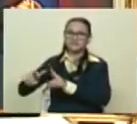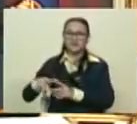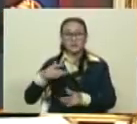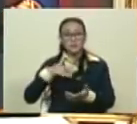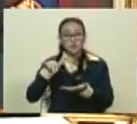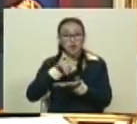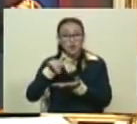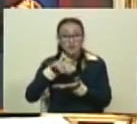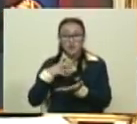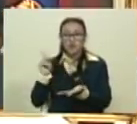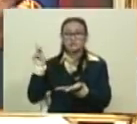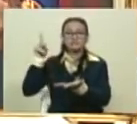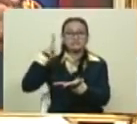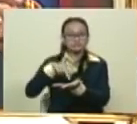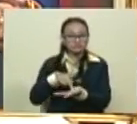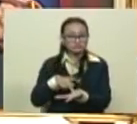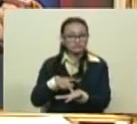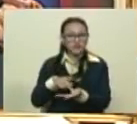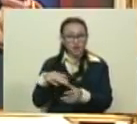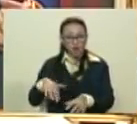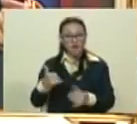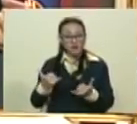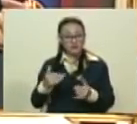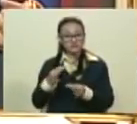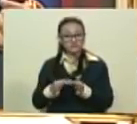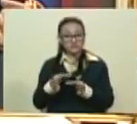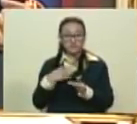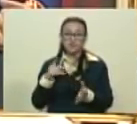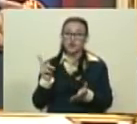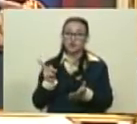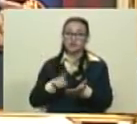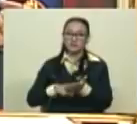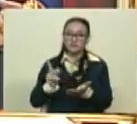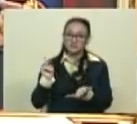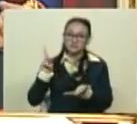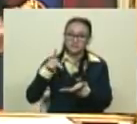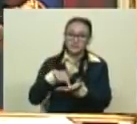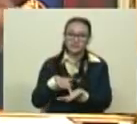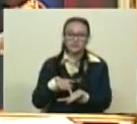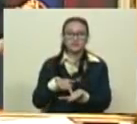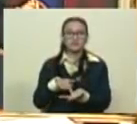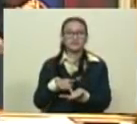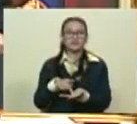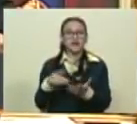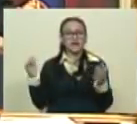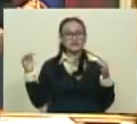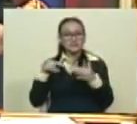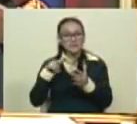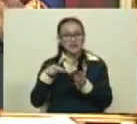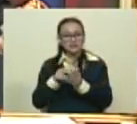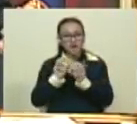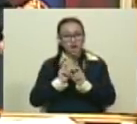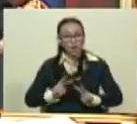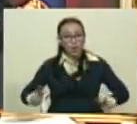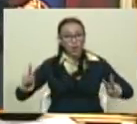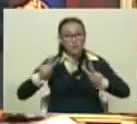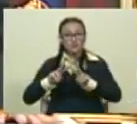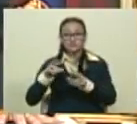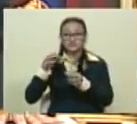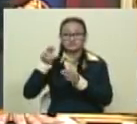York. Ahora en septiembre viene la Asamblea General de Naciones Unidas. Cada